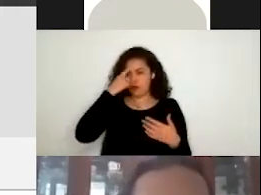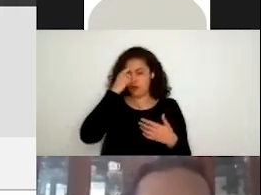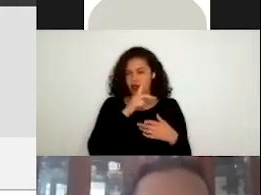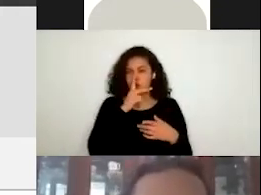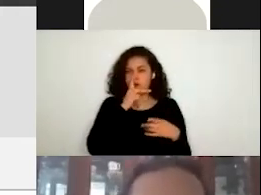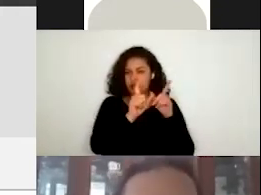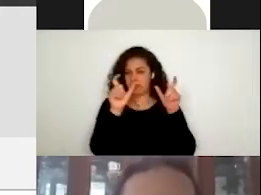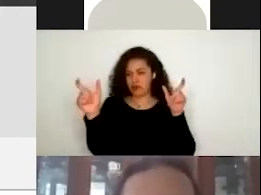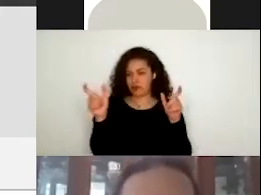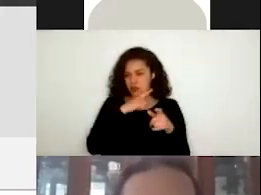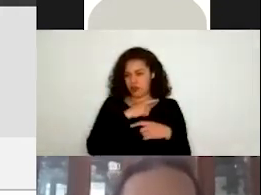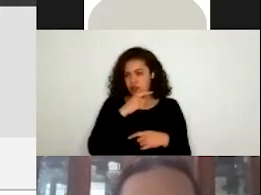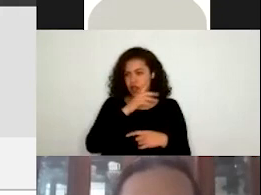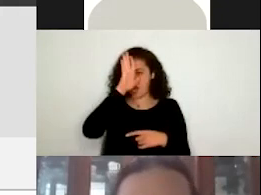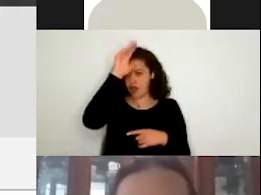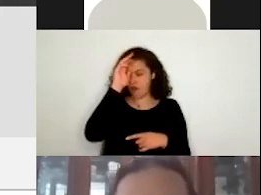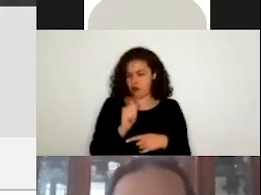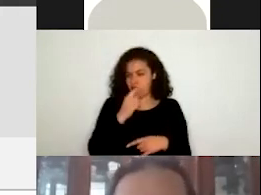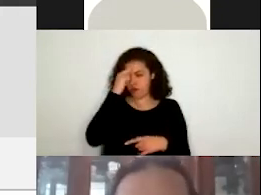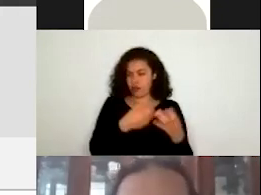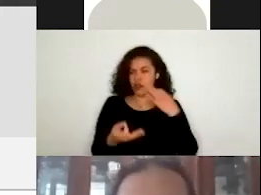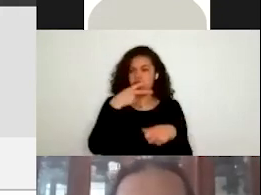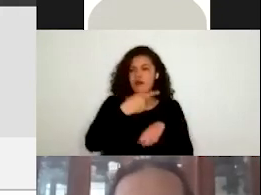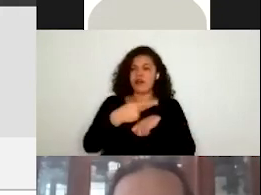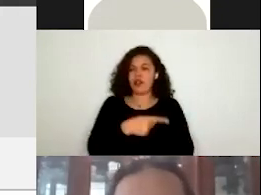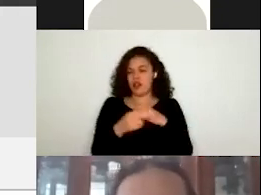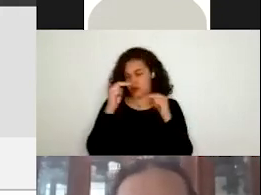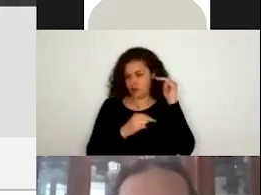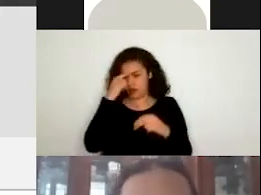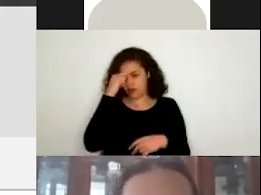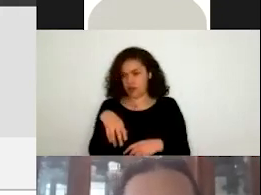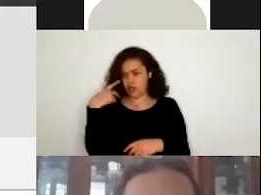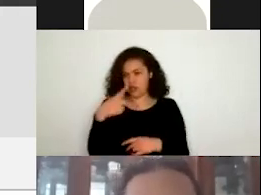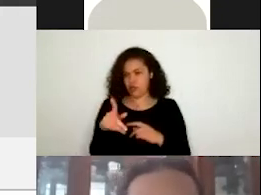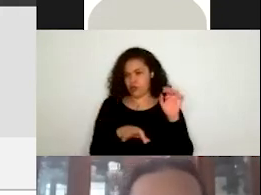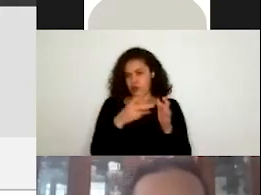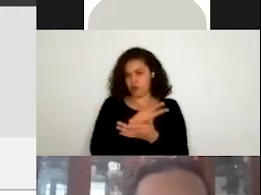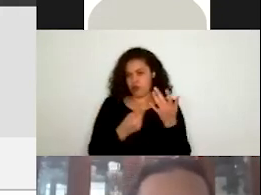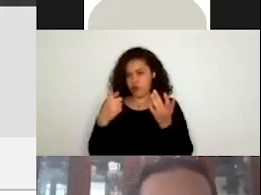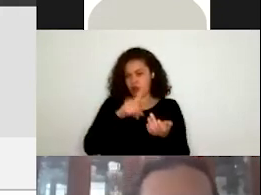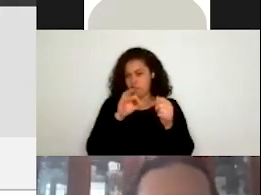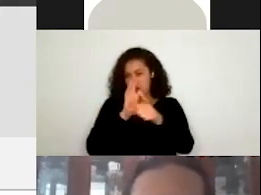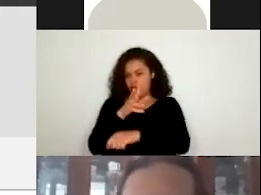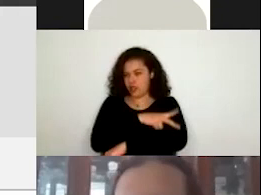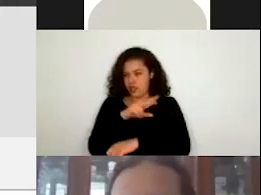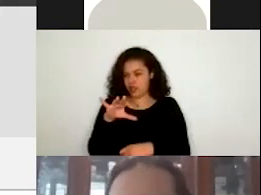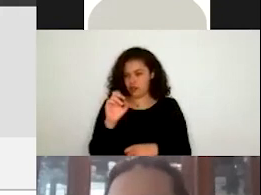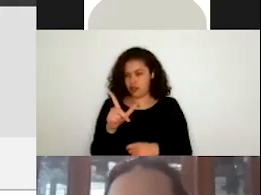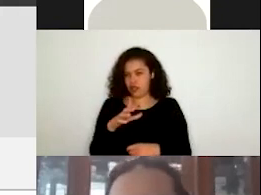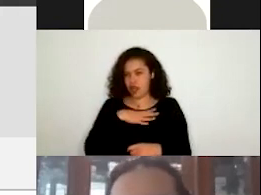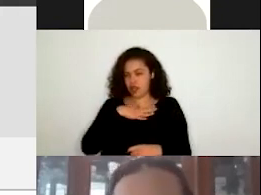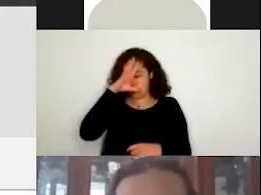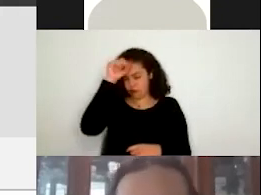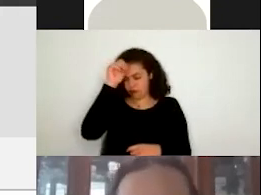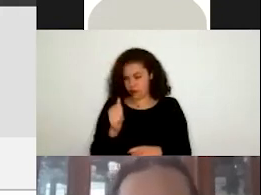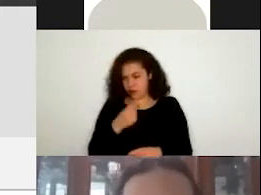un acuerdo por el que se determina el grado de riesgo para la elaboración del programa interno de protección civil. Existe un acuerdo que